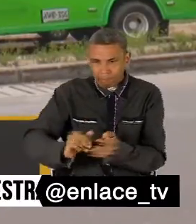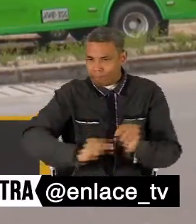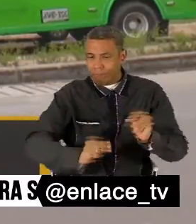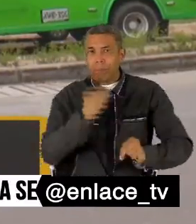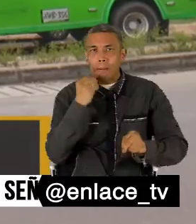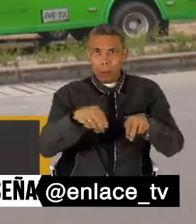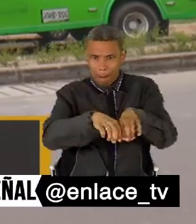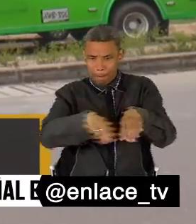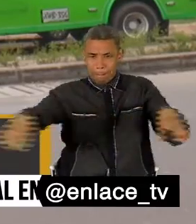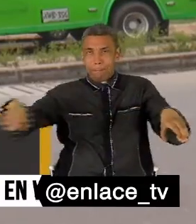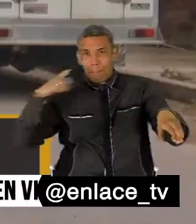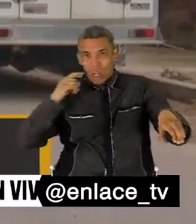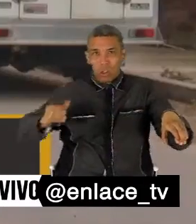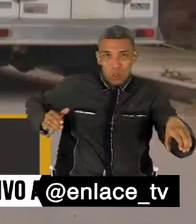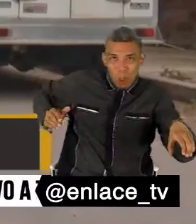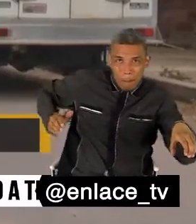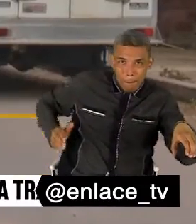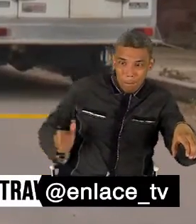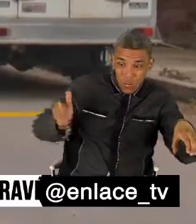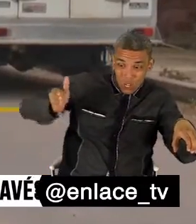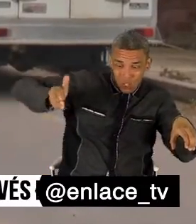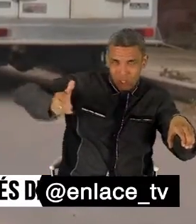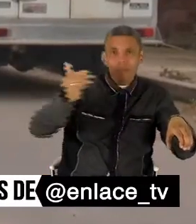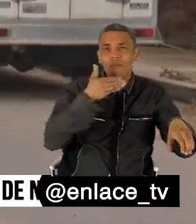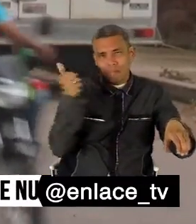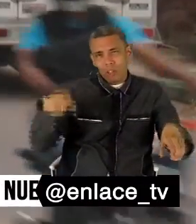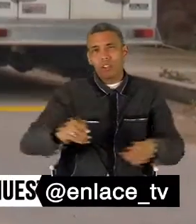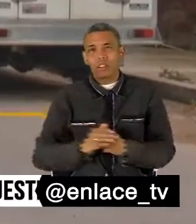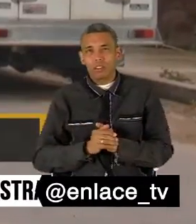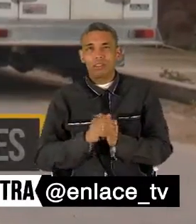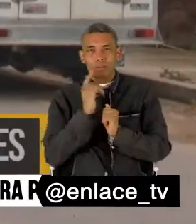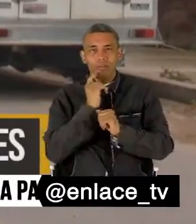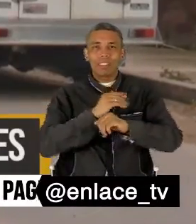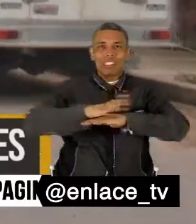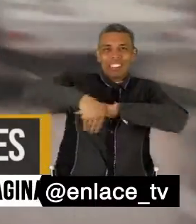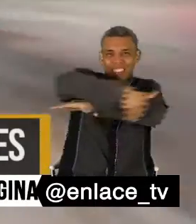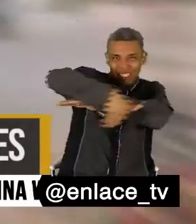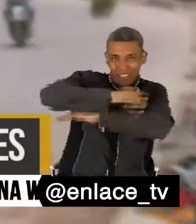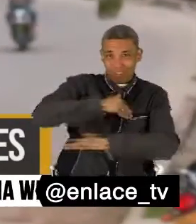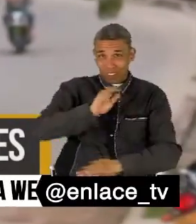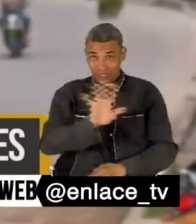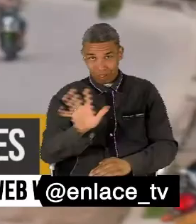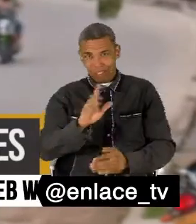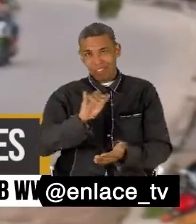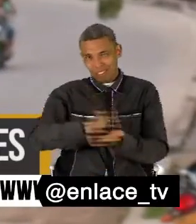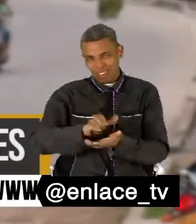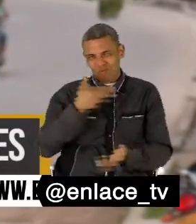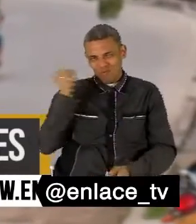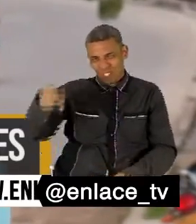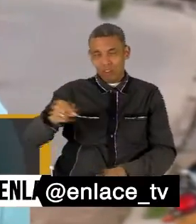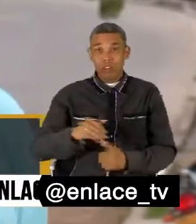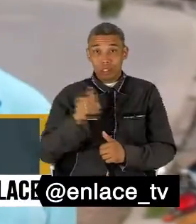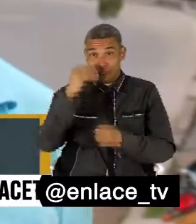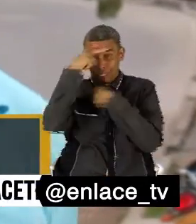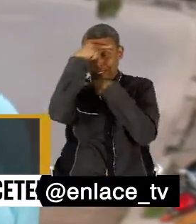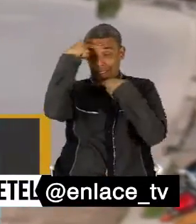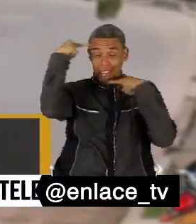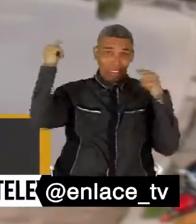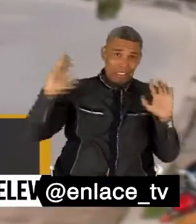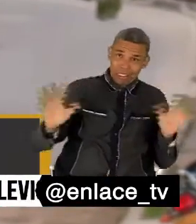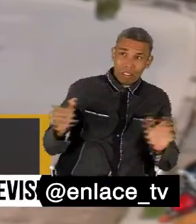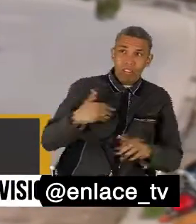Corales solicita la construcción de reductores de velocidad en la carrera 55 del sector. Venimos cansados ya de suplicarle a